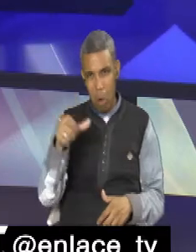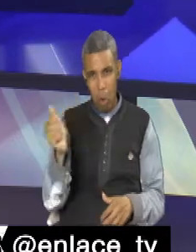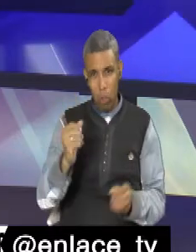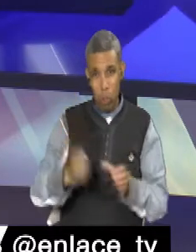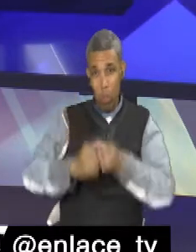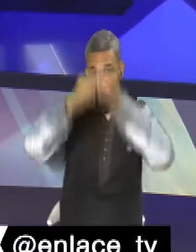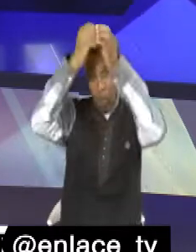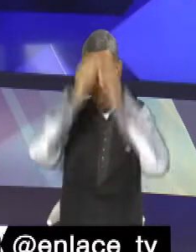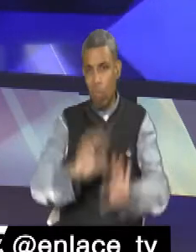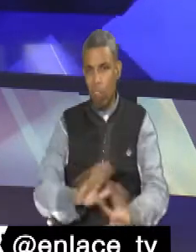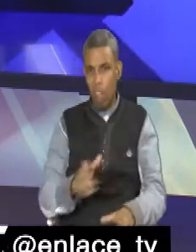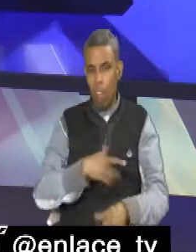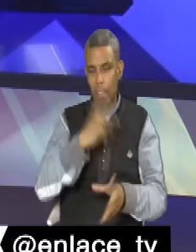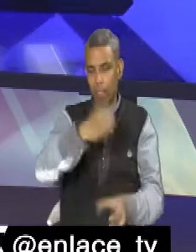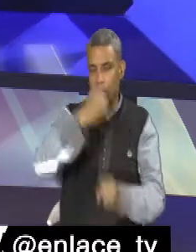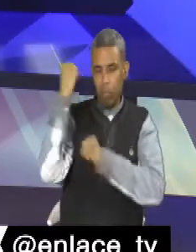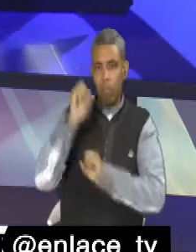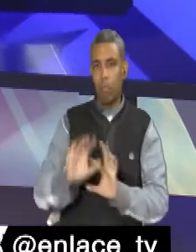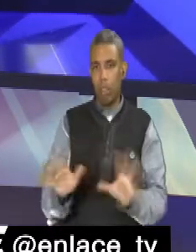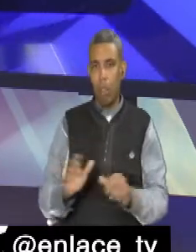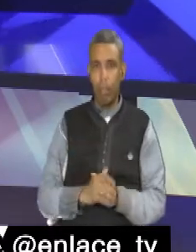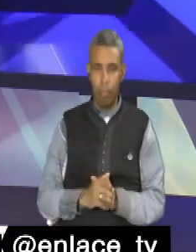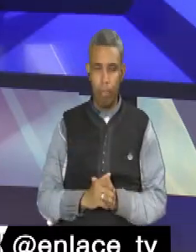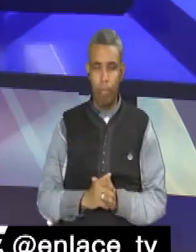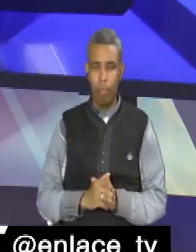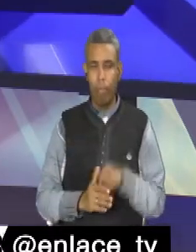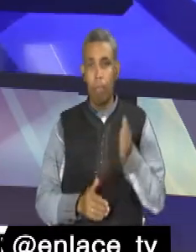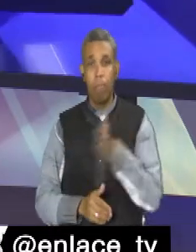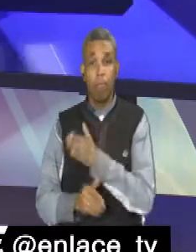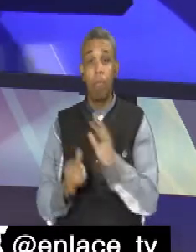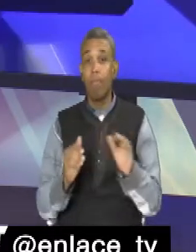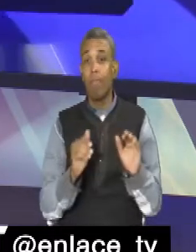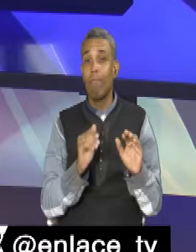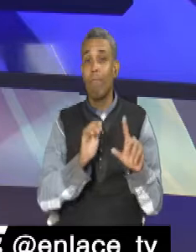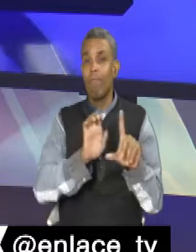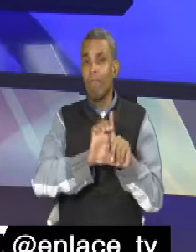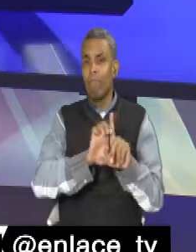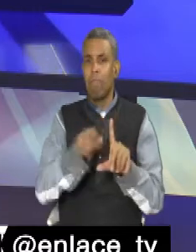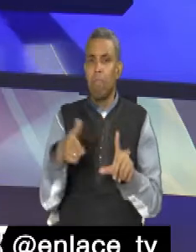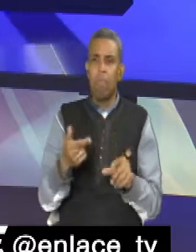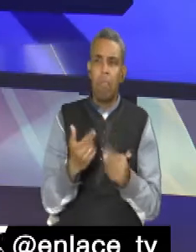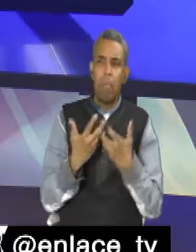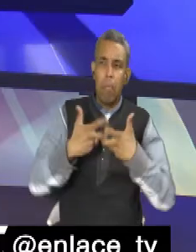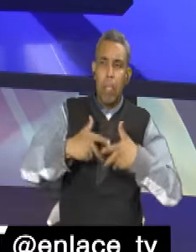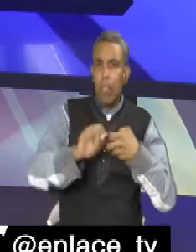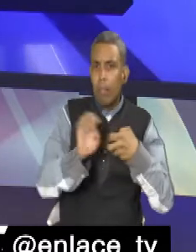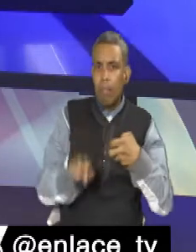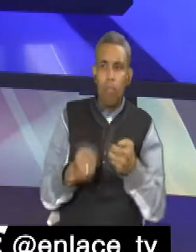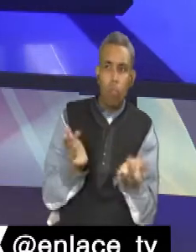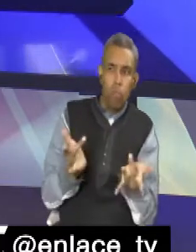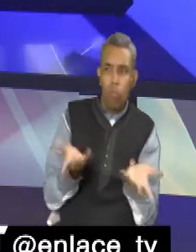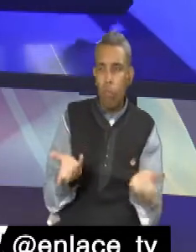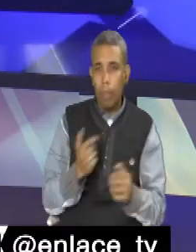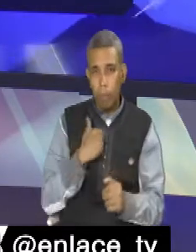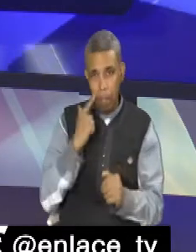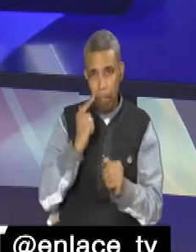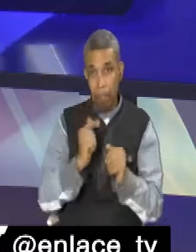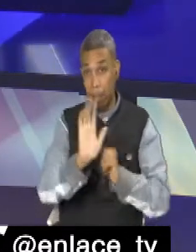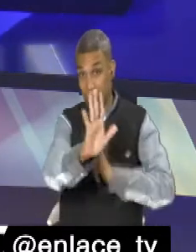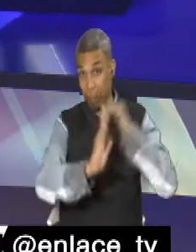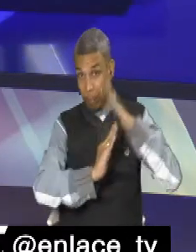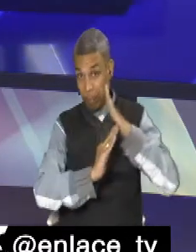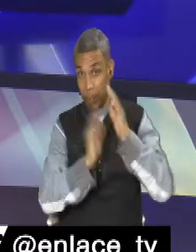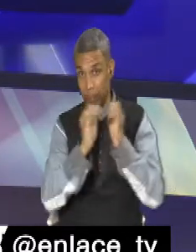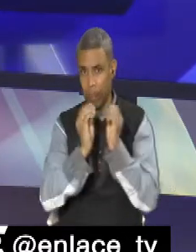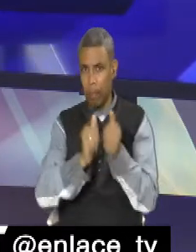Y referente a este tema, el equipo periodístico de Enlace Noticias está a la espera del pronunciamiento de la electrificadora de Santander. Nosotros hacemos una pausa y al